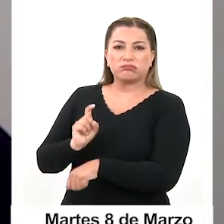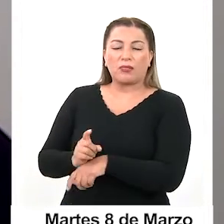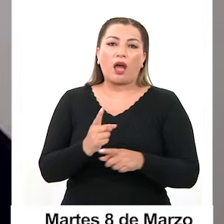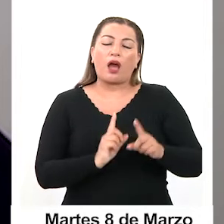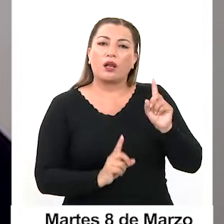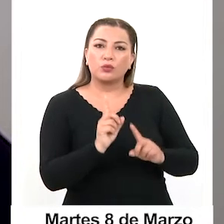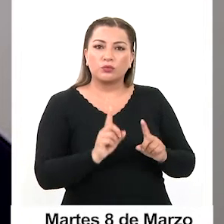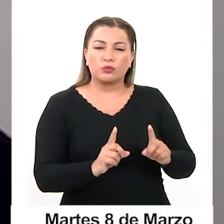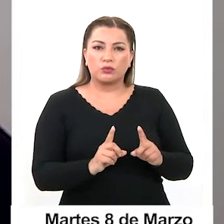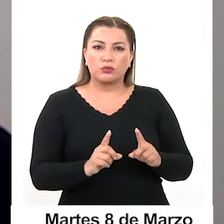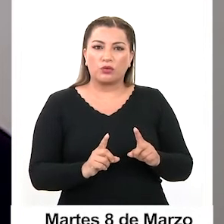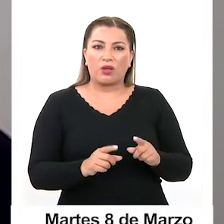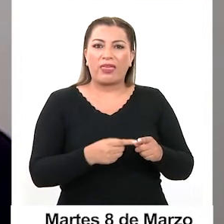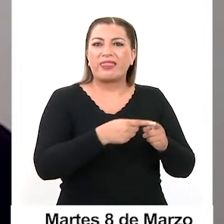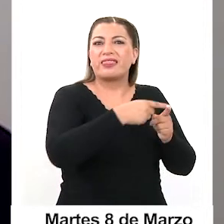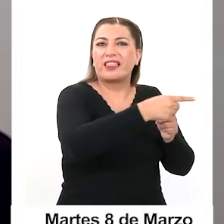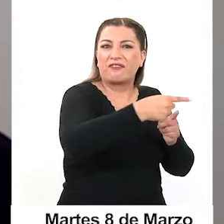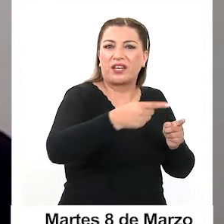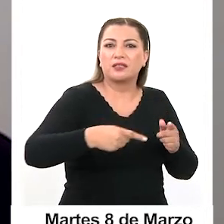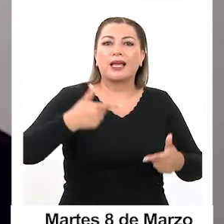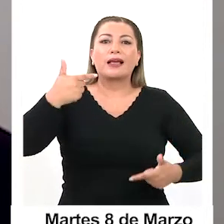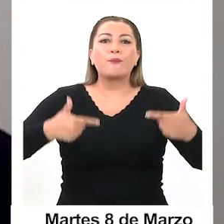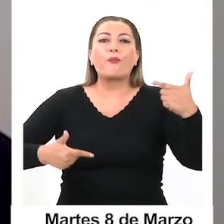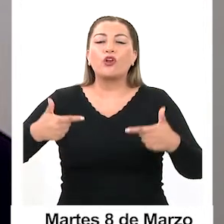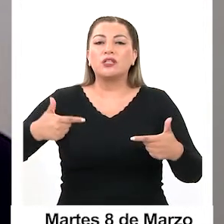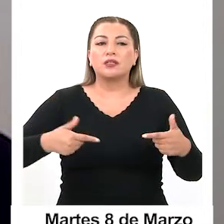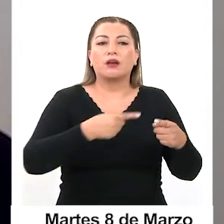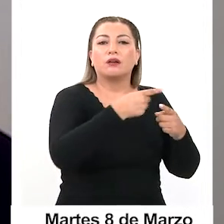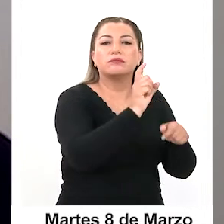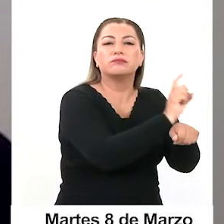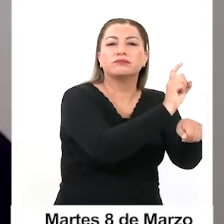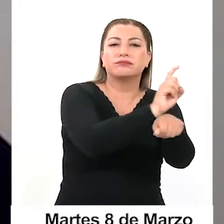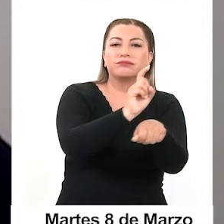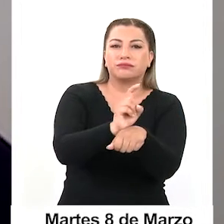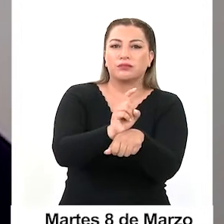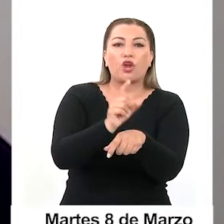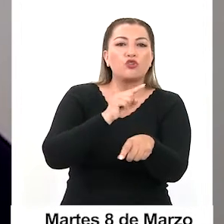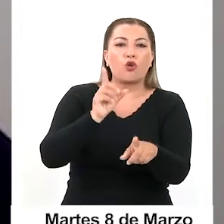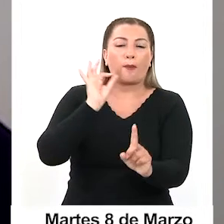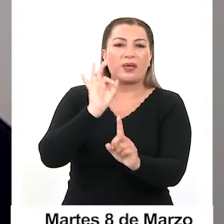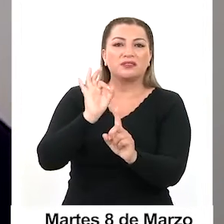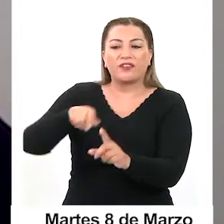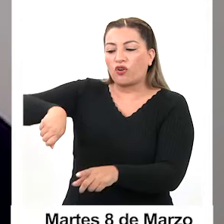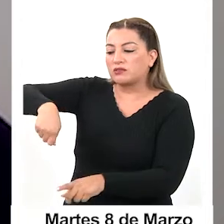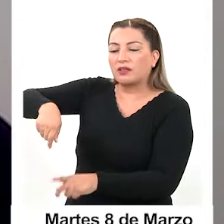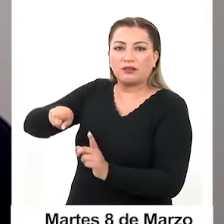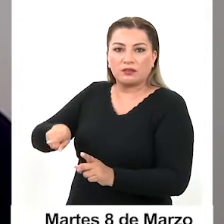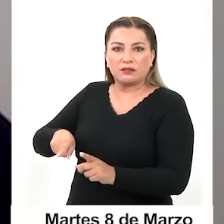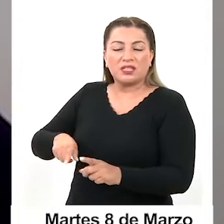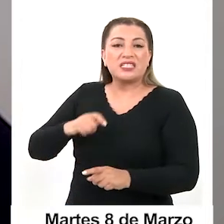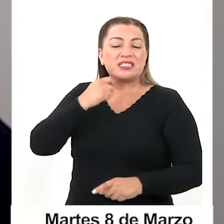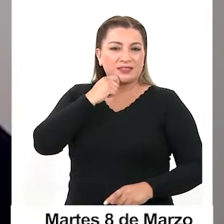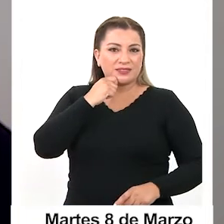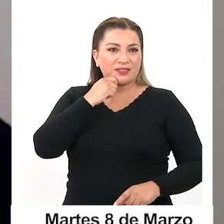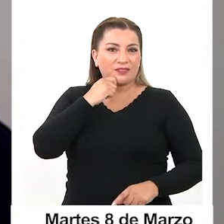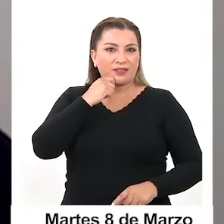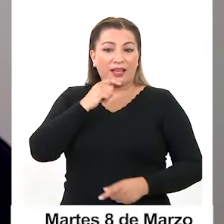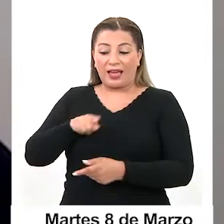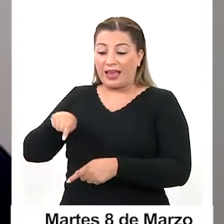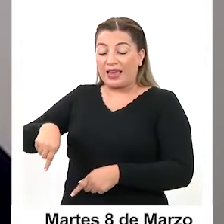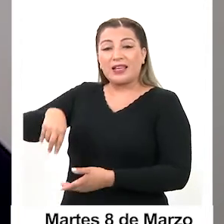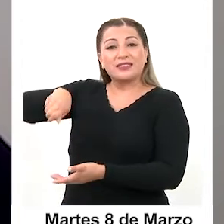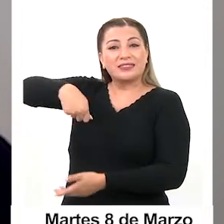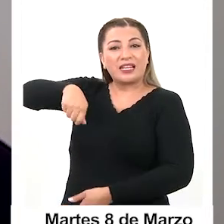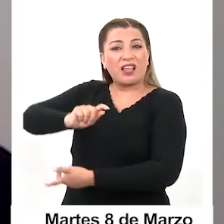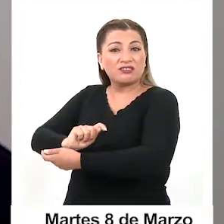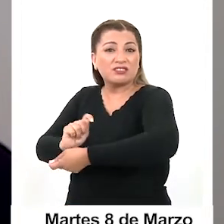una crítica más transversal hacia los políticos. Entonces, cambiando solo el Senado no va a cambiar la percepción general de las